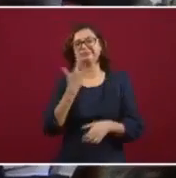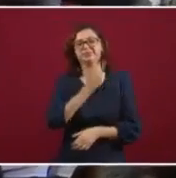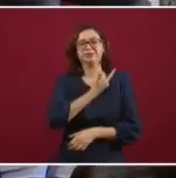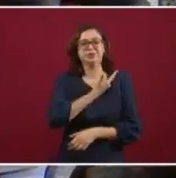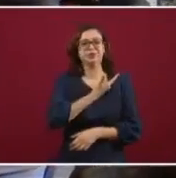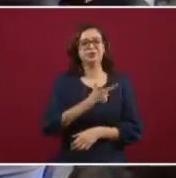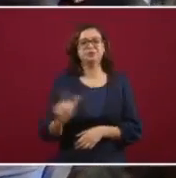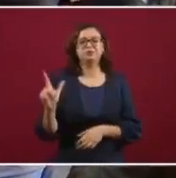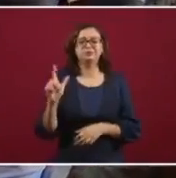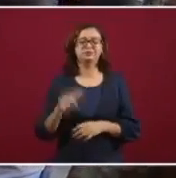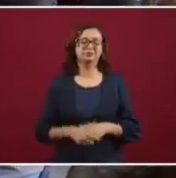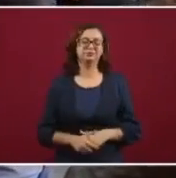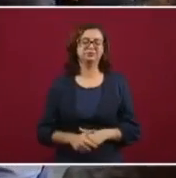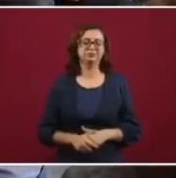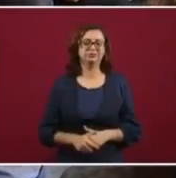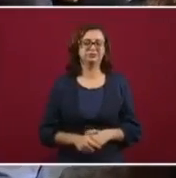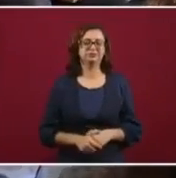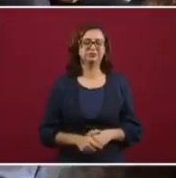se cansaron